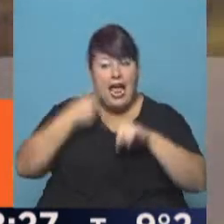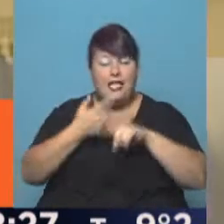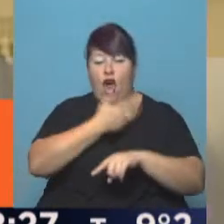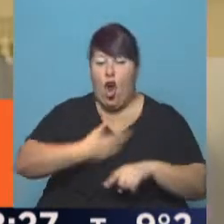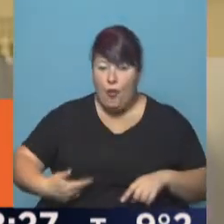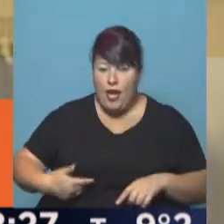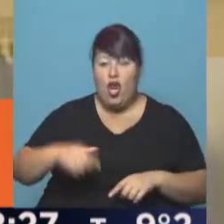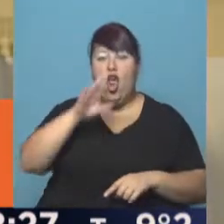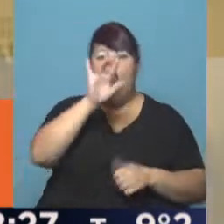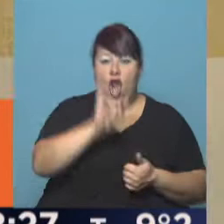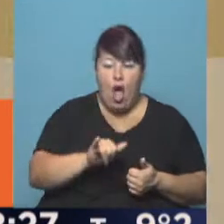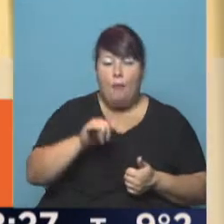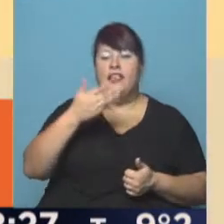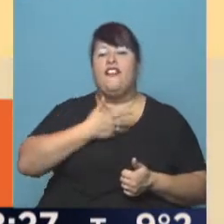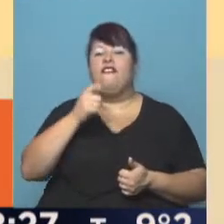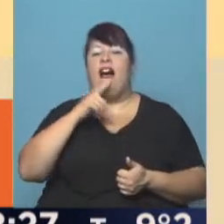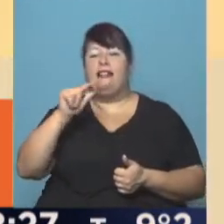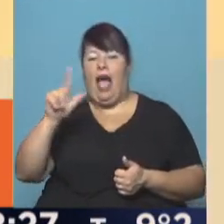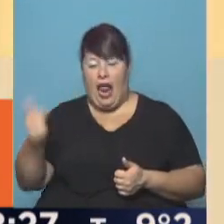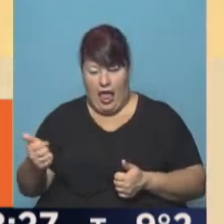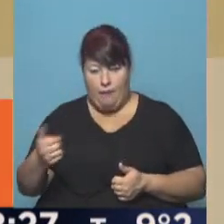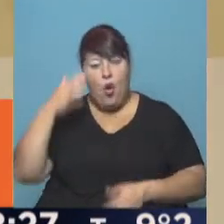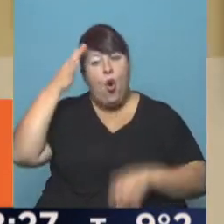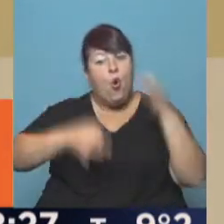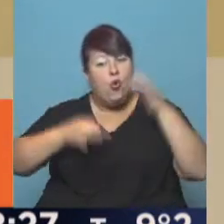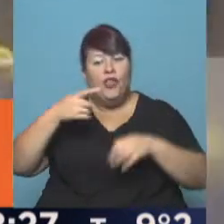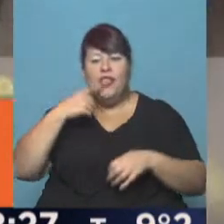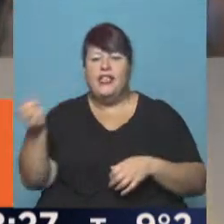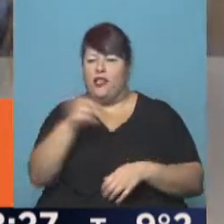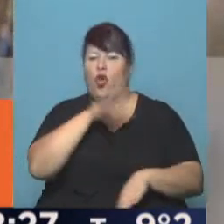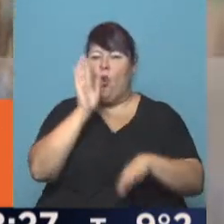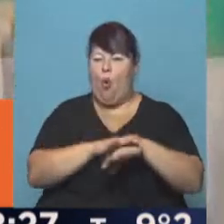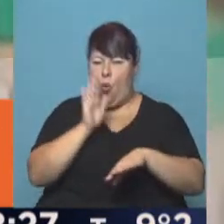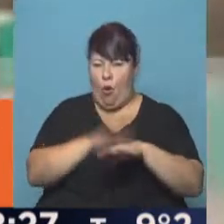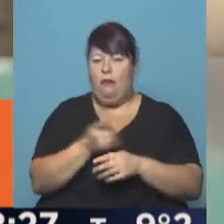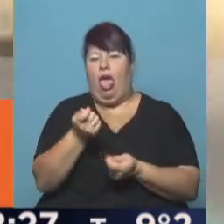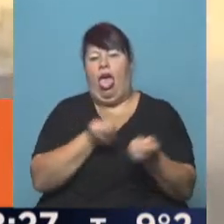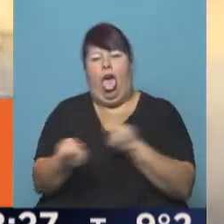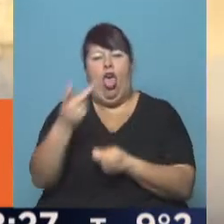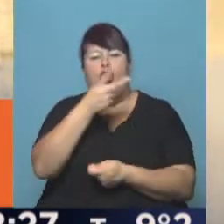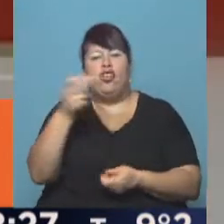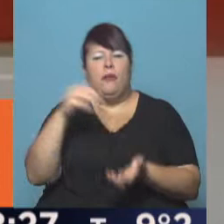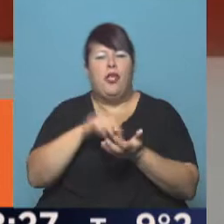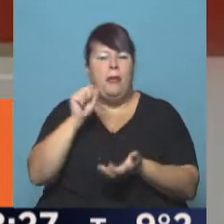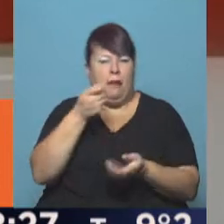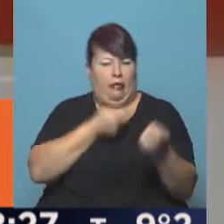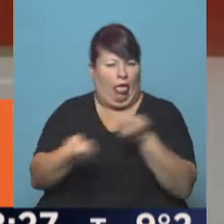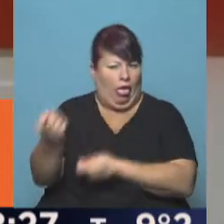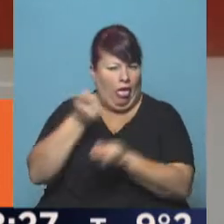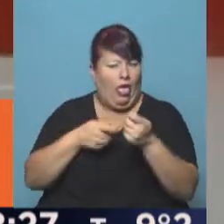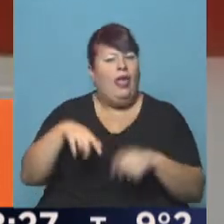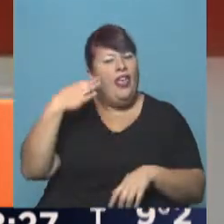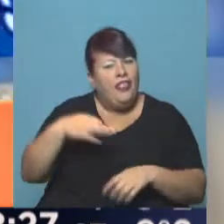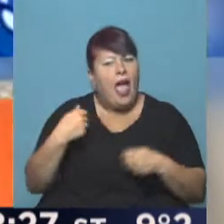exfuncionarios José López y Abel Fatala. La justicia sostuvo que fueron responsables del desvío de más de 200 millones de pesos que